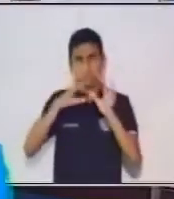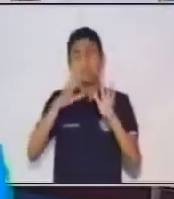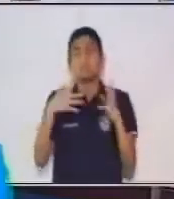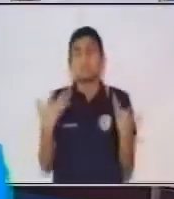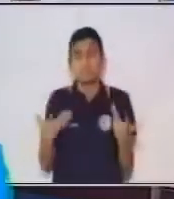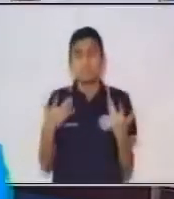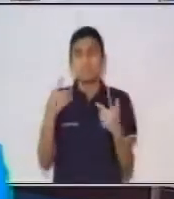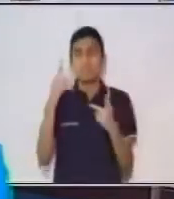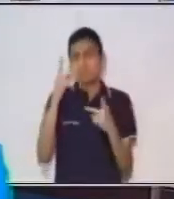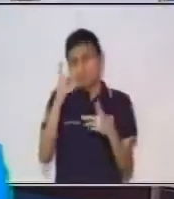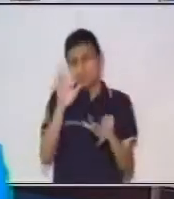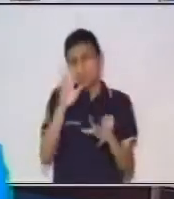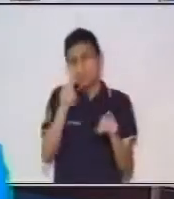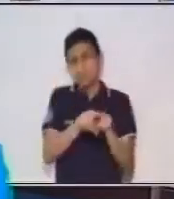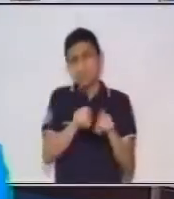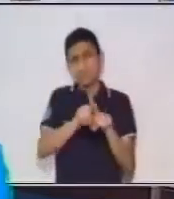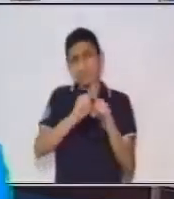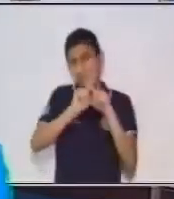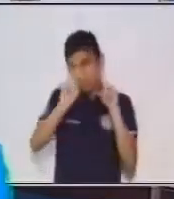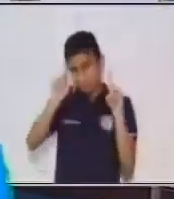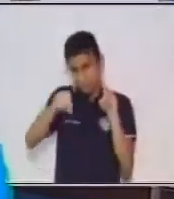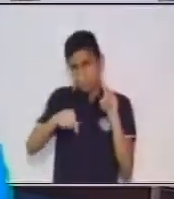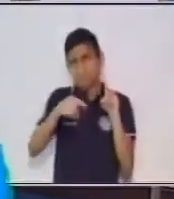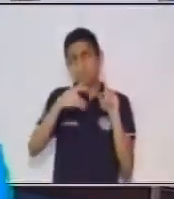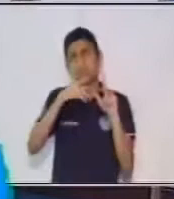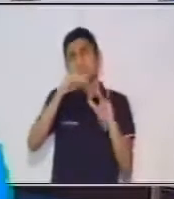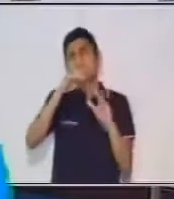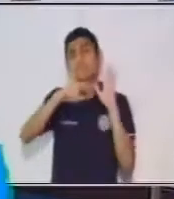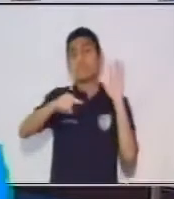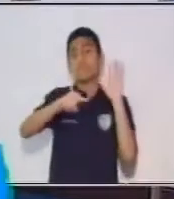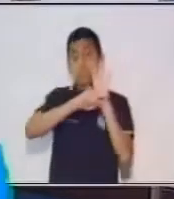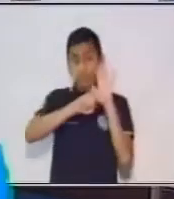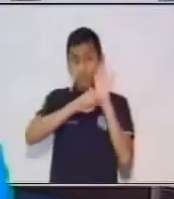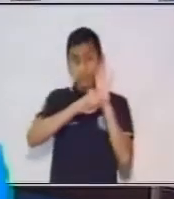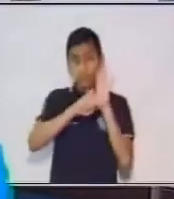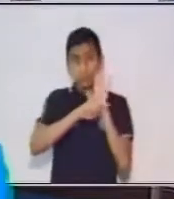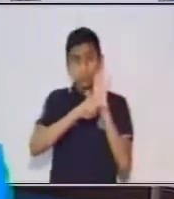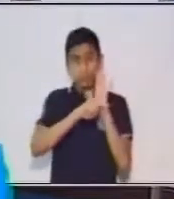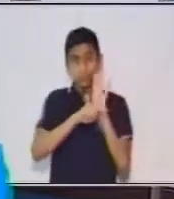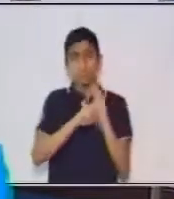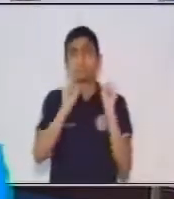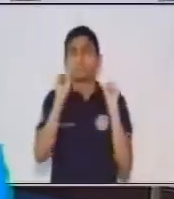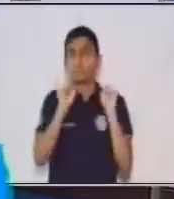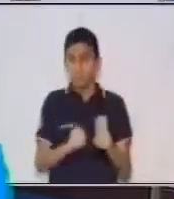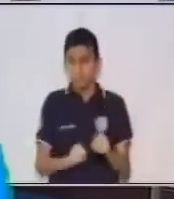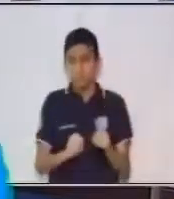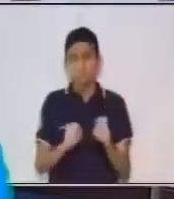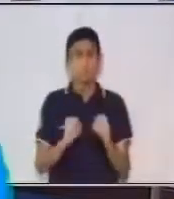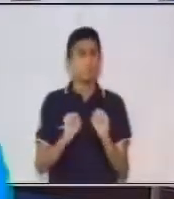que, como son signos diferentes, restados nos den